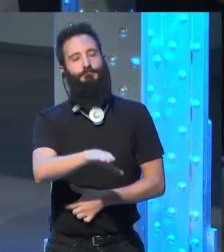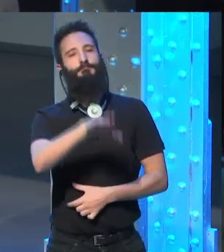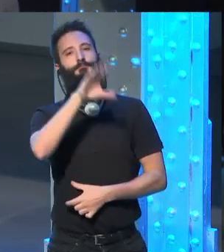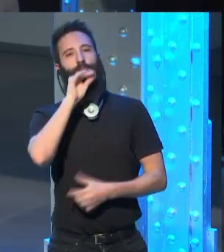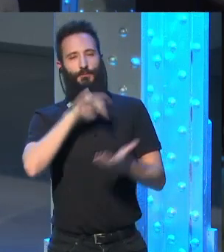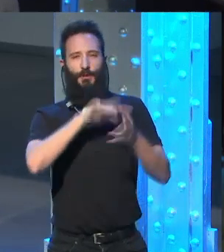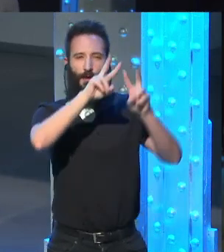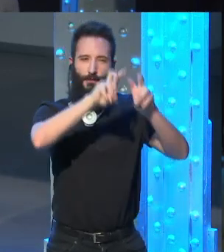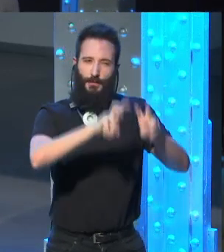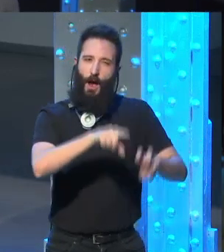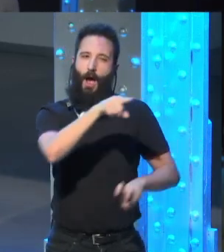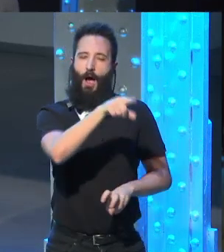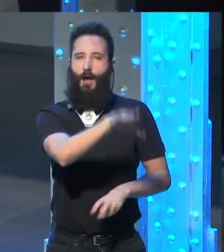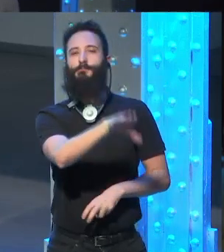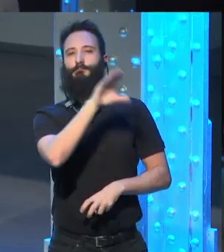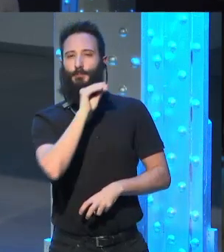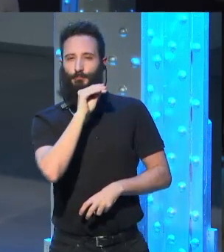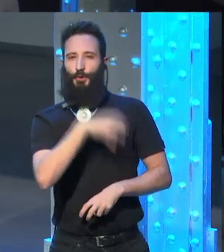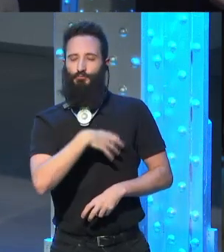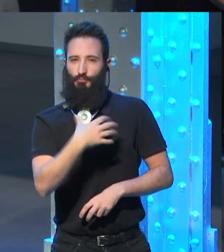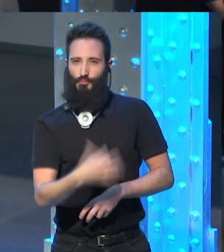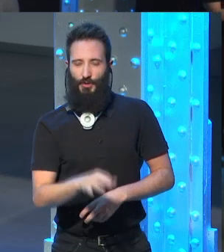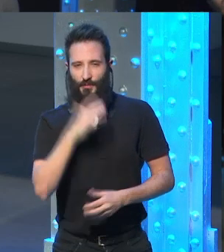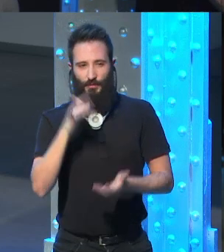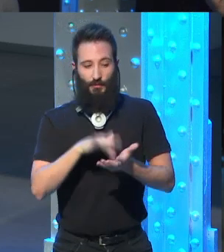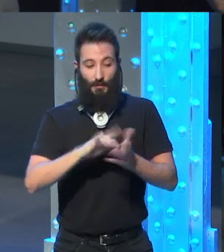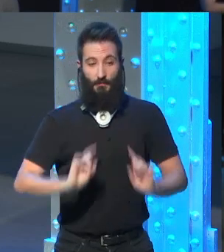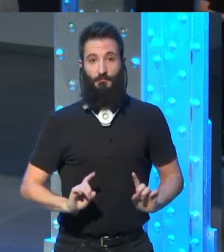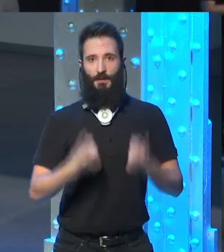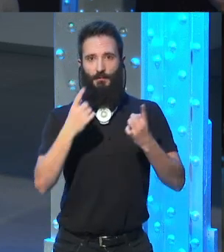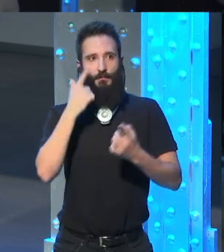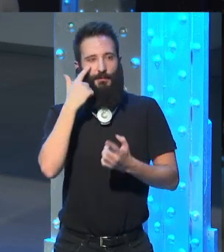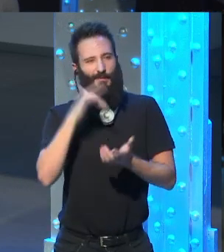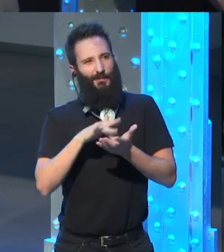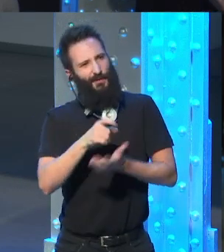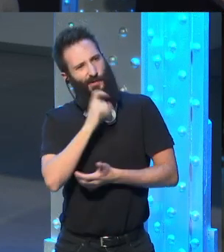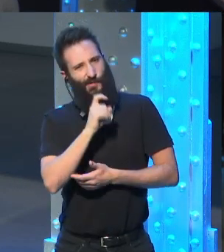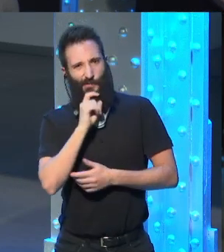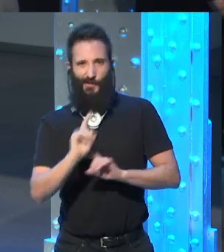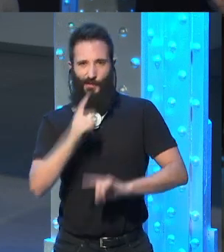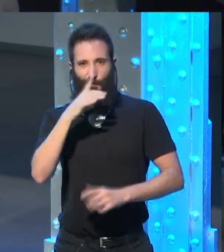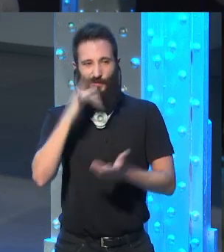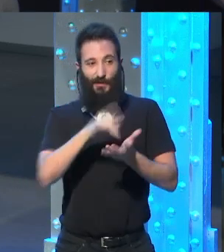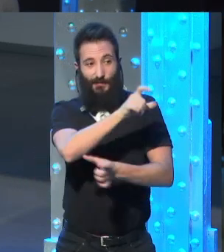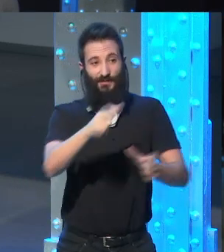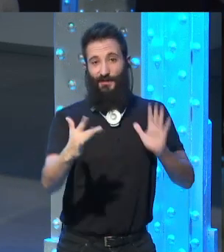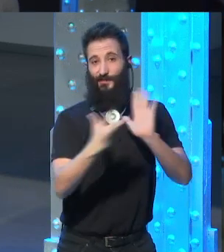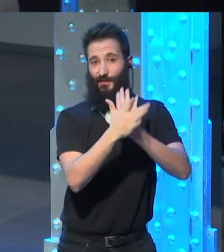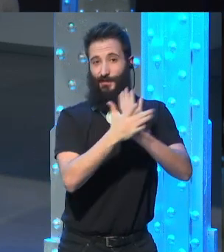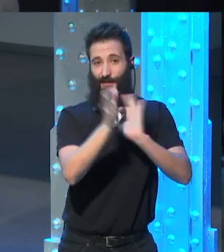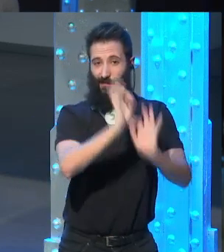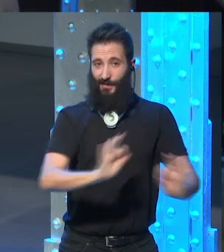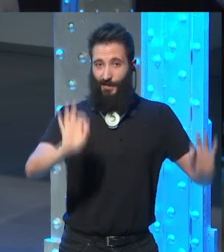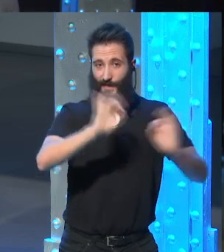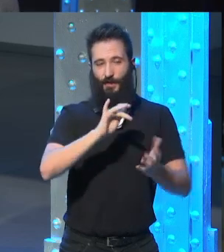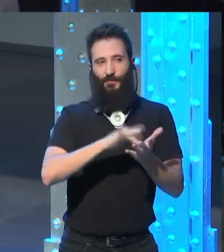determinadas investigaciones científicas, que a lo mejor en un primer momento les parecen muy complejas porque nadie se las explica de manera sencilla,